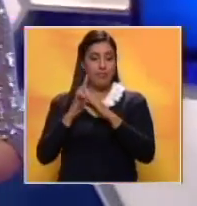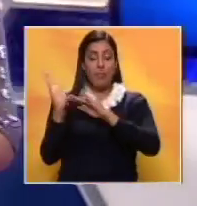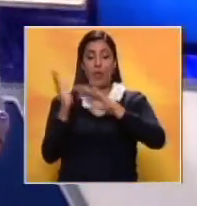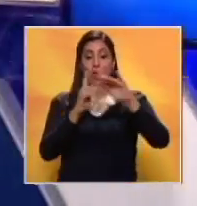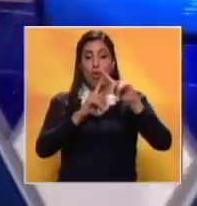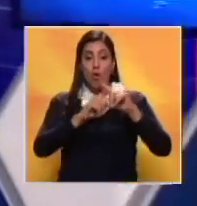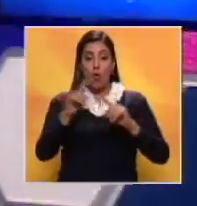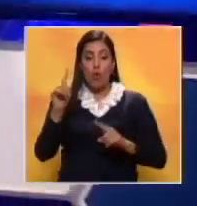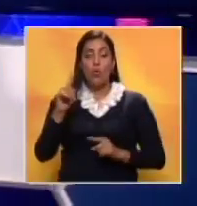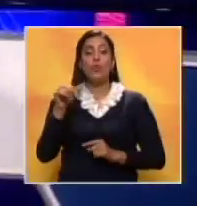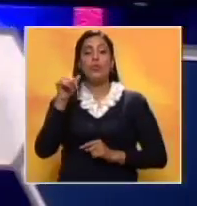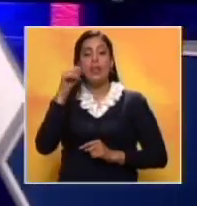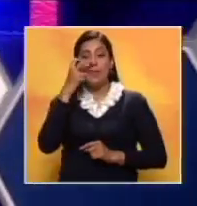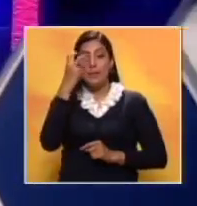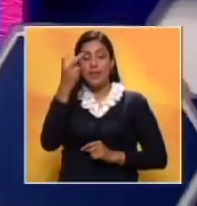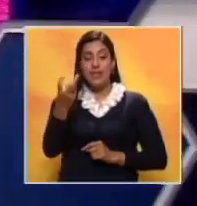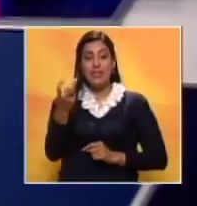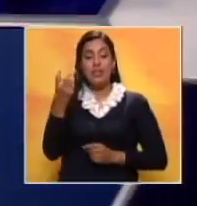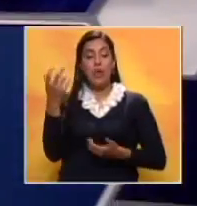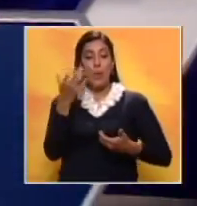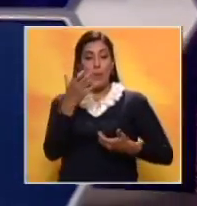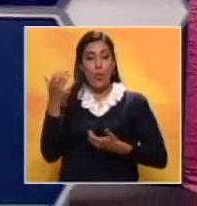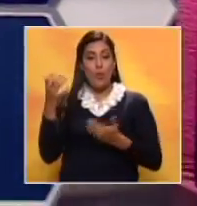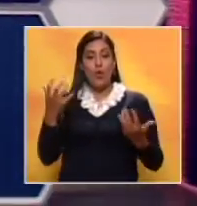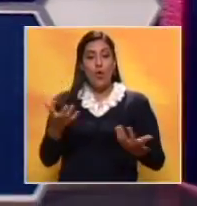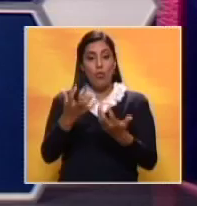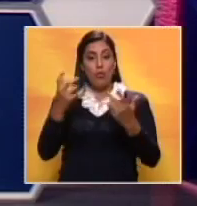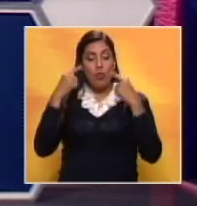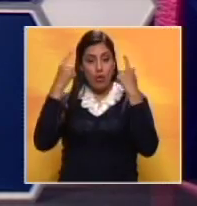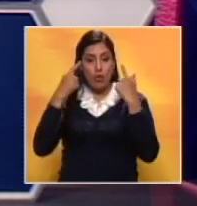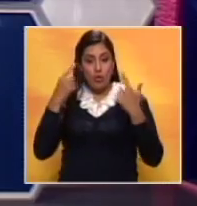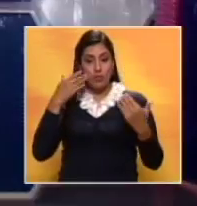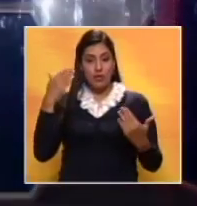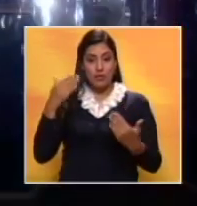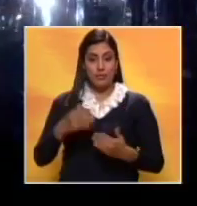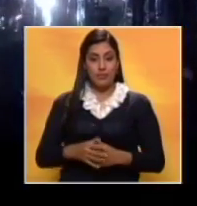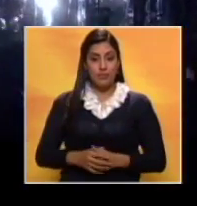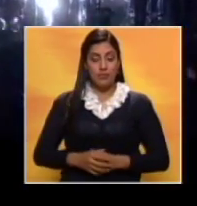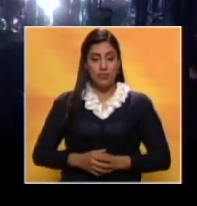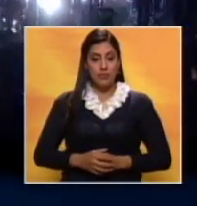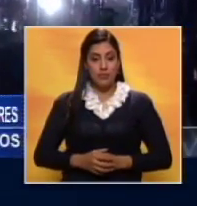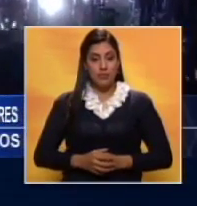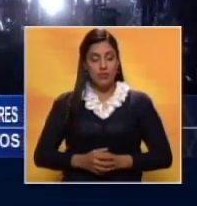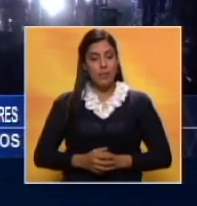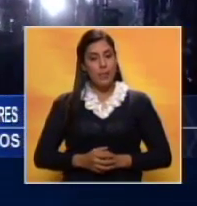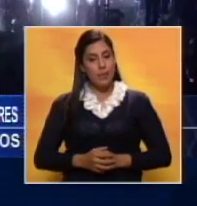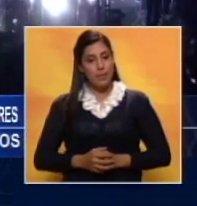Ahora veamos a Adele durante su visita a los bomberos tras el incendio en Londres.